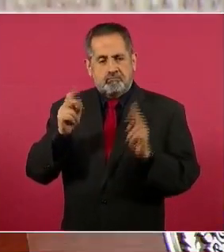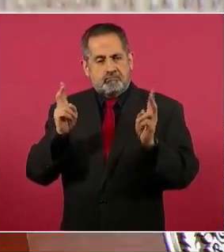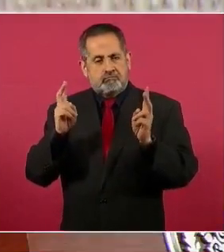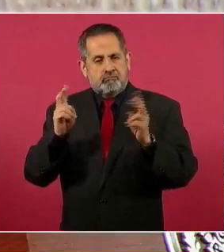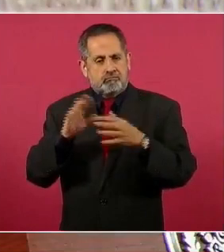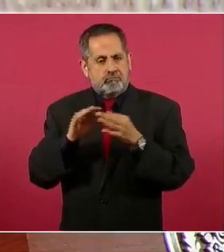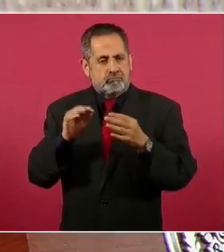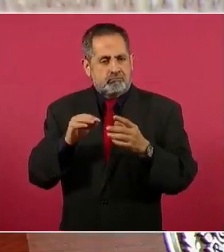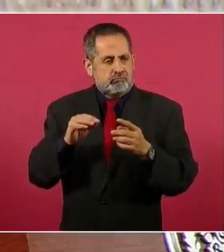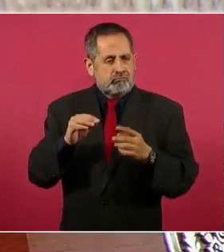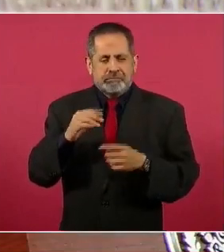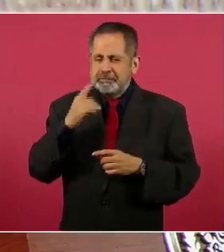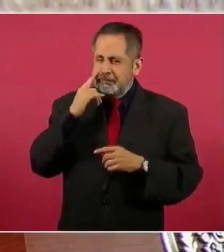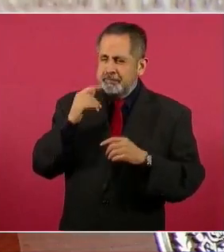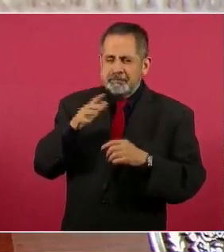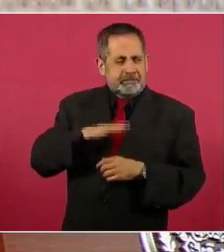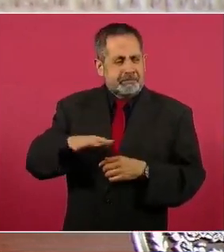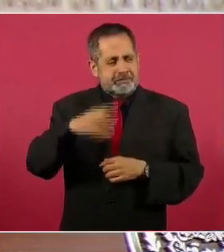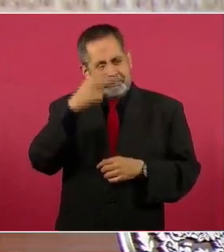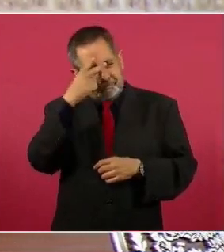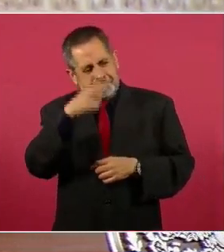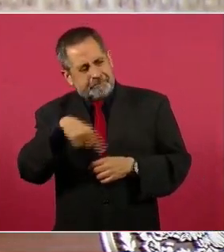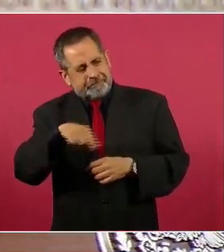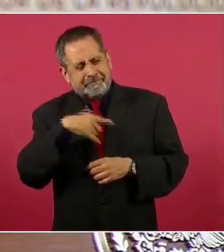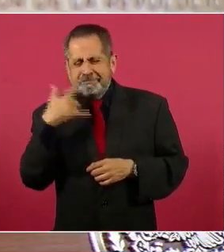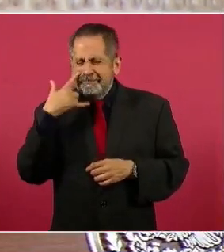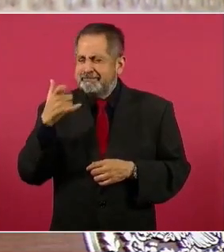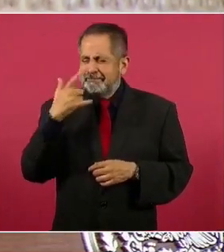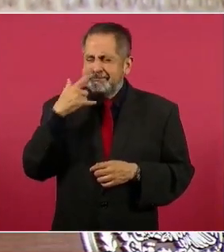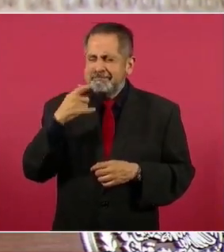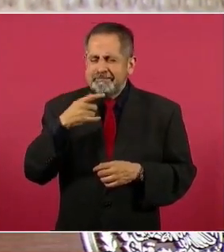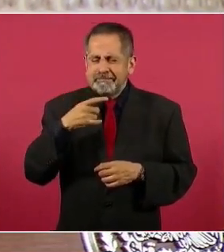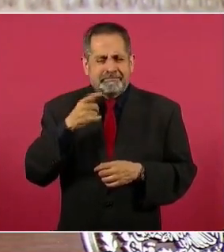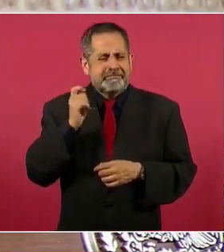hay una cosa rara, dice, en México.